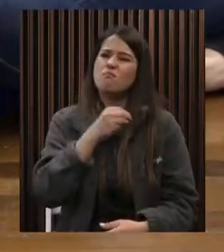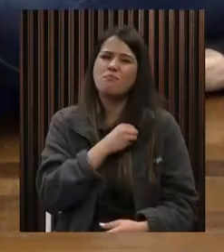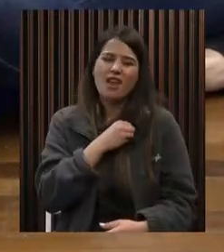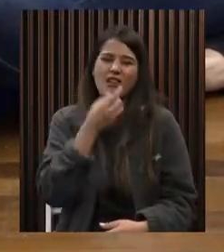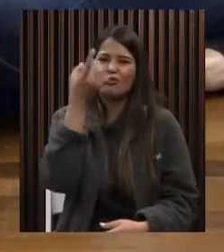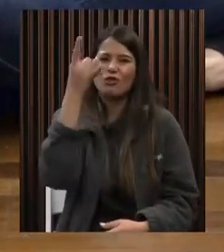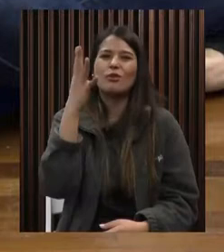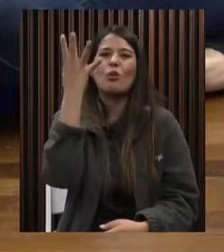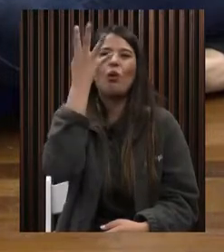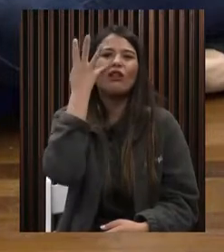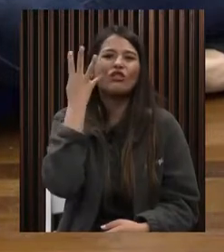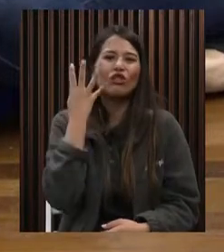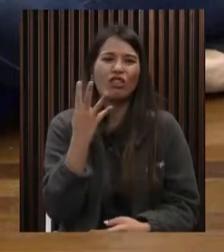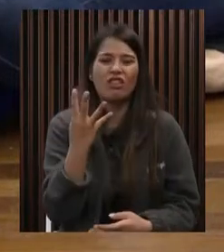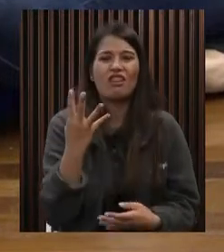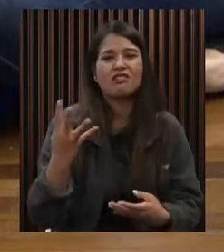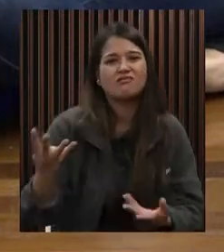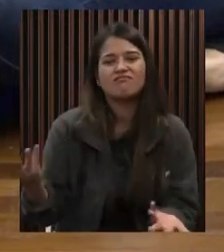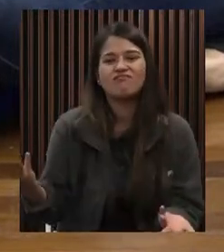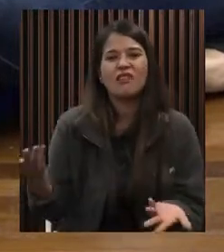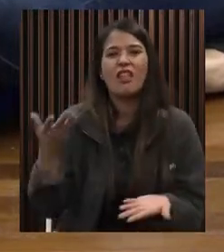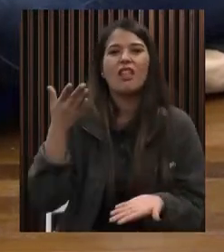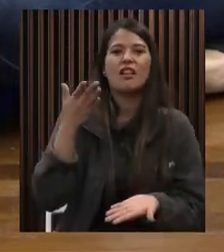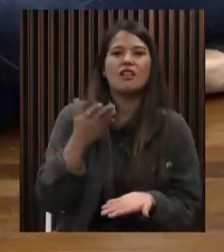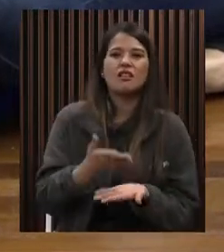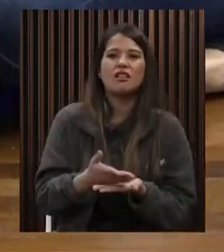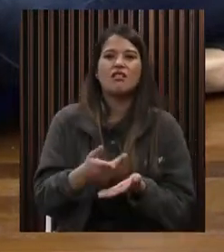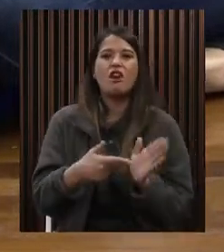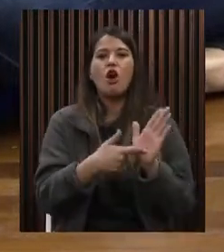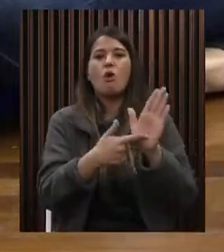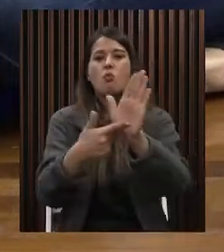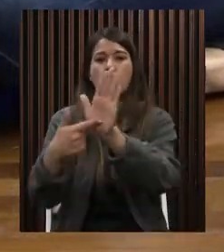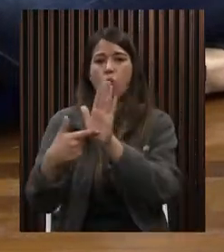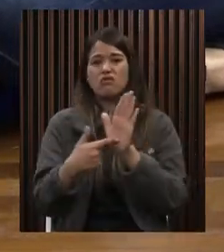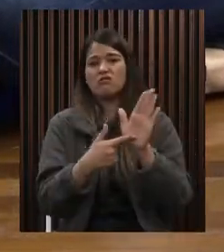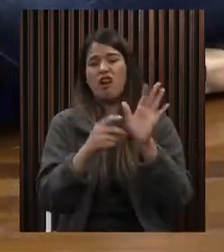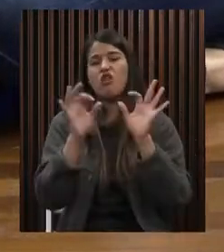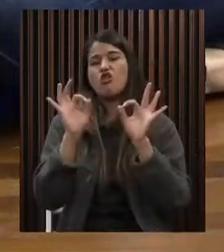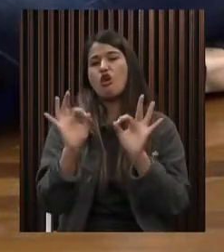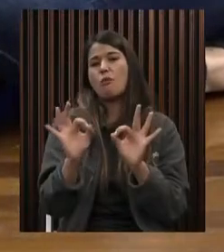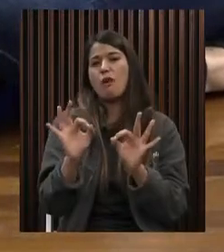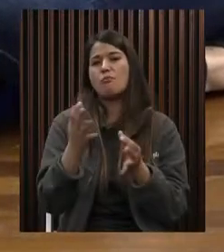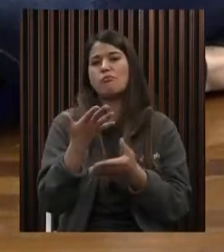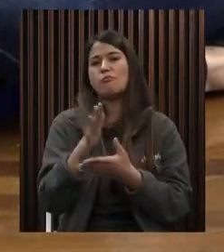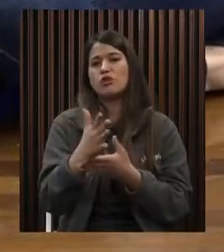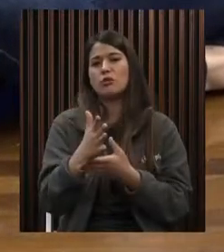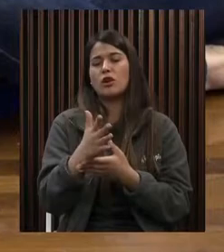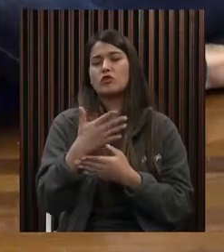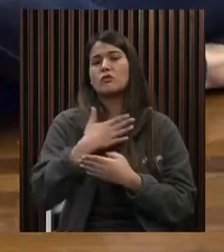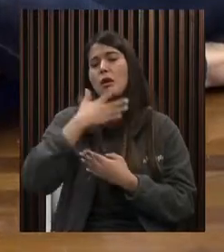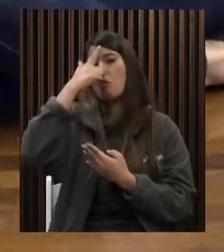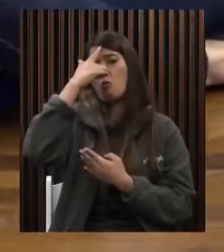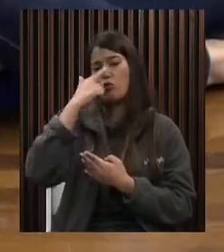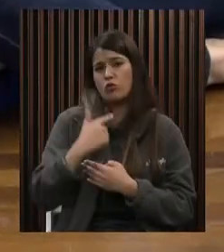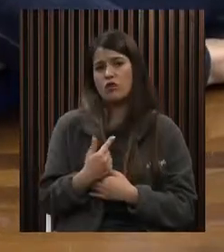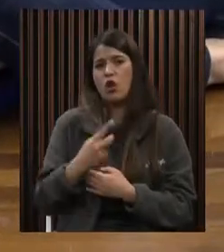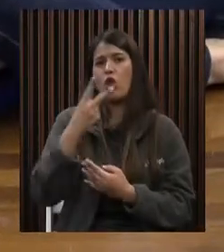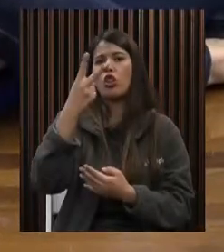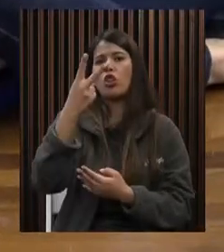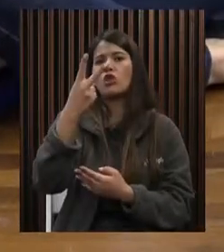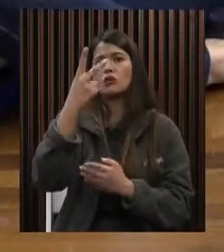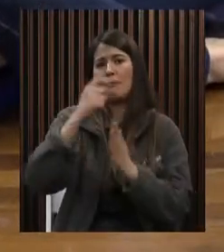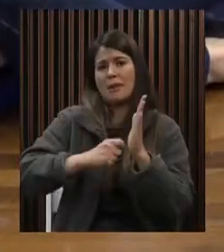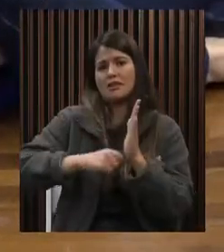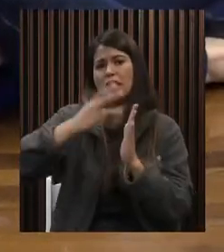por 4 días, porque no tendría por qué estar por 4 días. El normal de las muestras está... No sé, en mi caso, mi museo, las muestras transitorias son